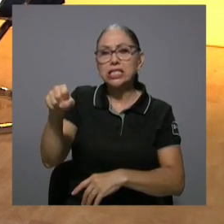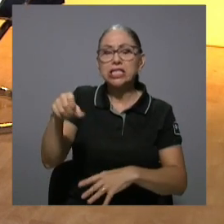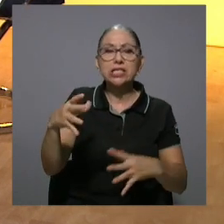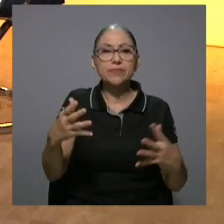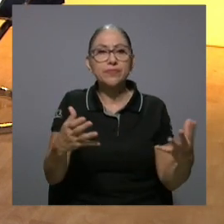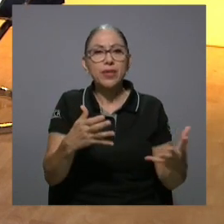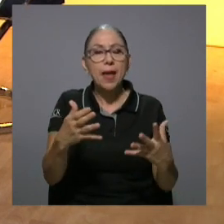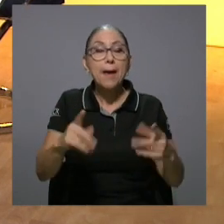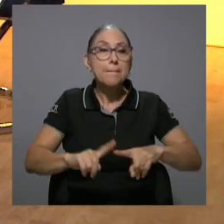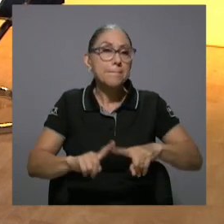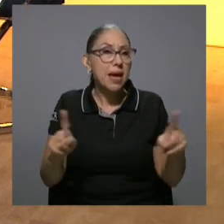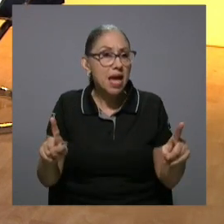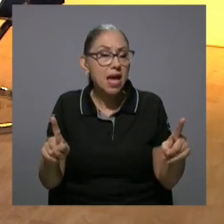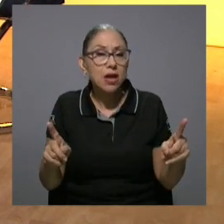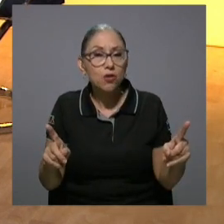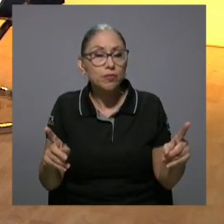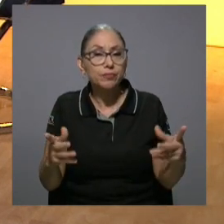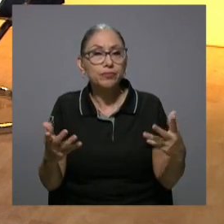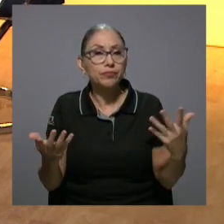pero